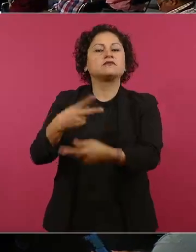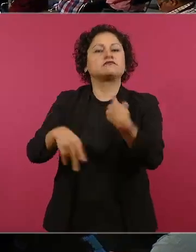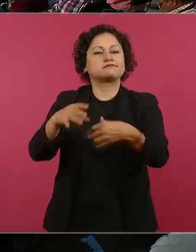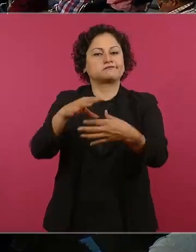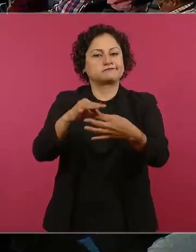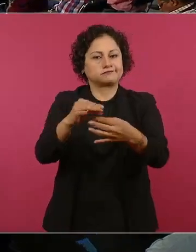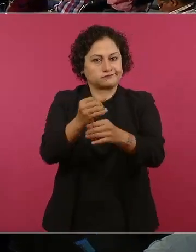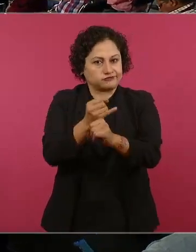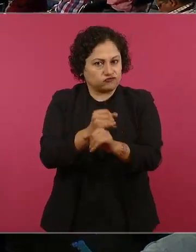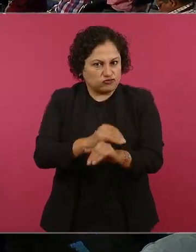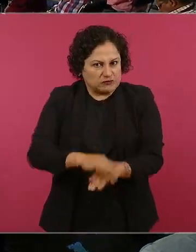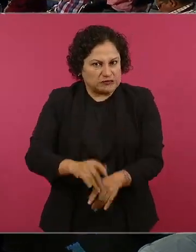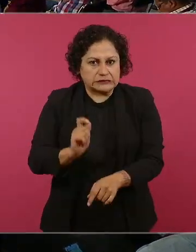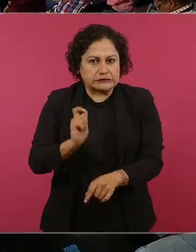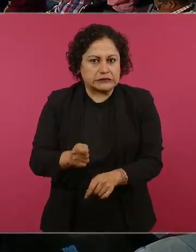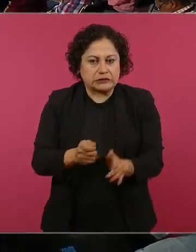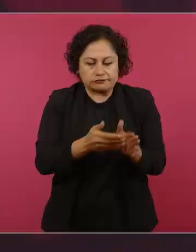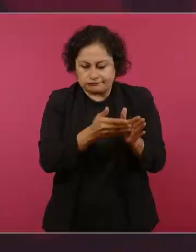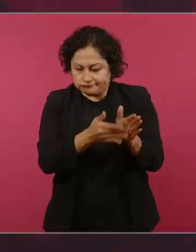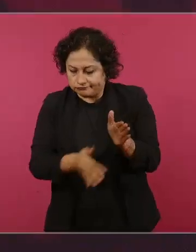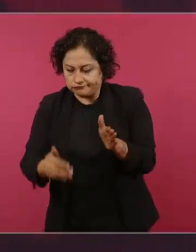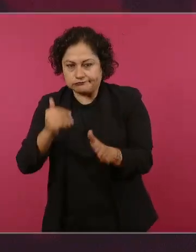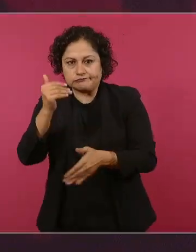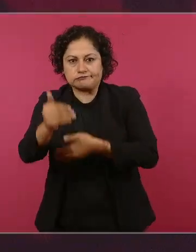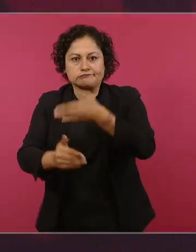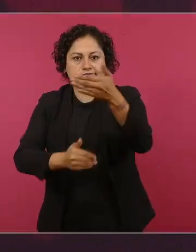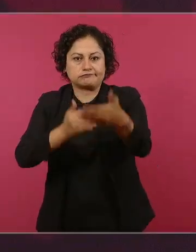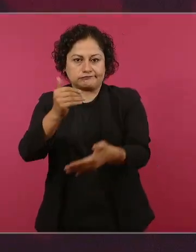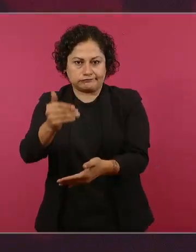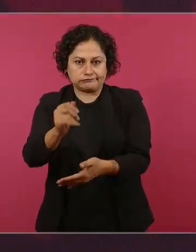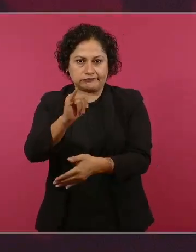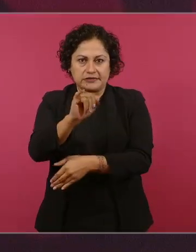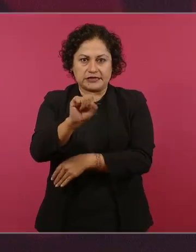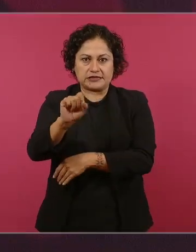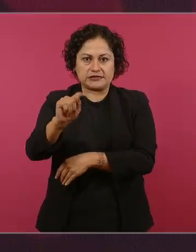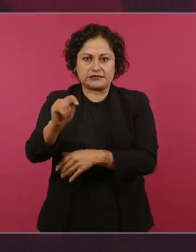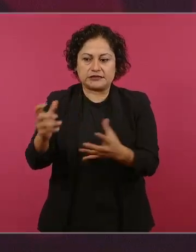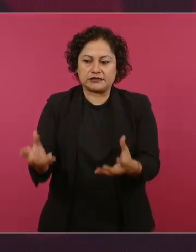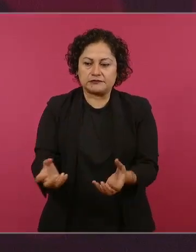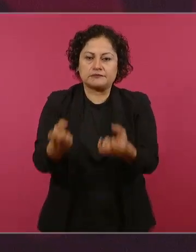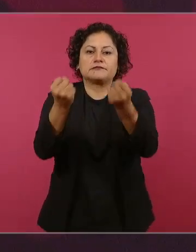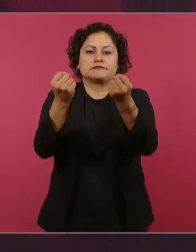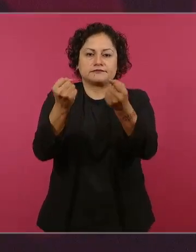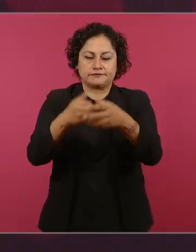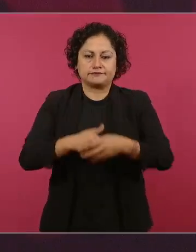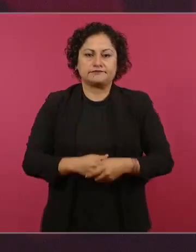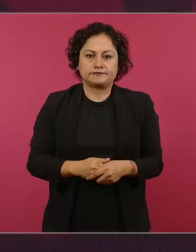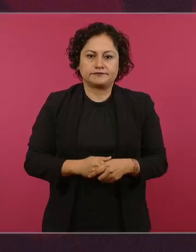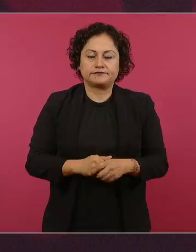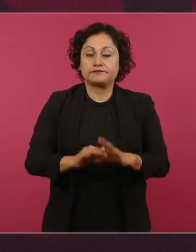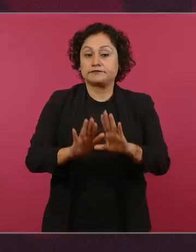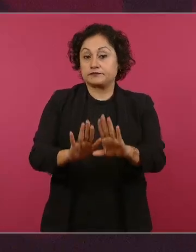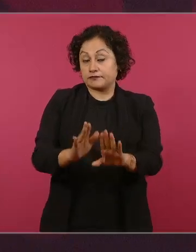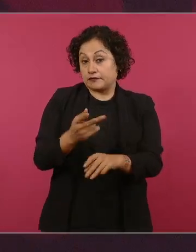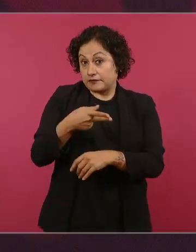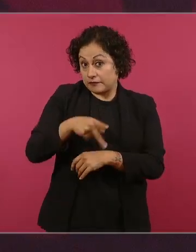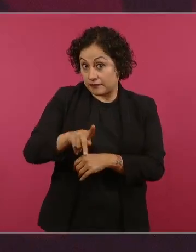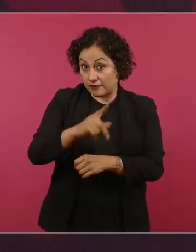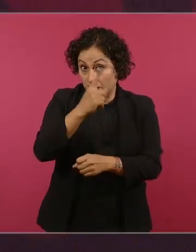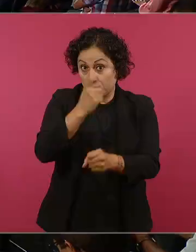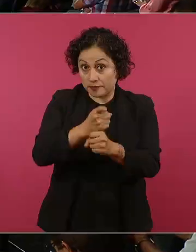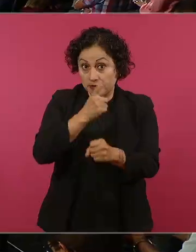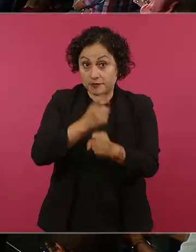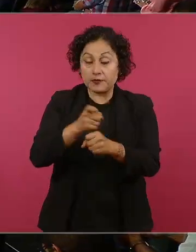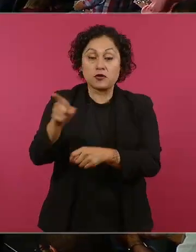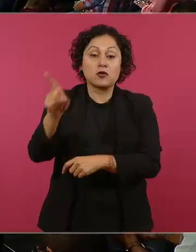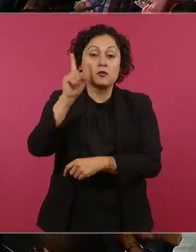en lo relacionado con el rescate del ISSSTE. Pero comenzamos con